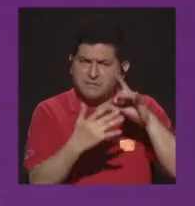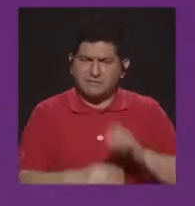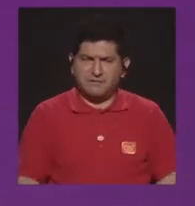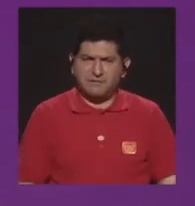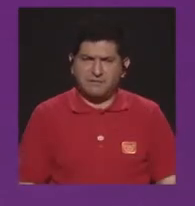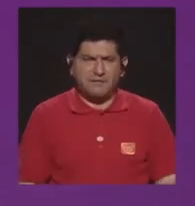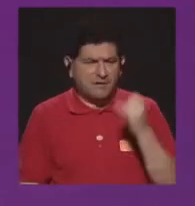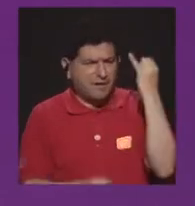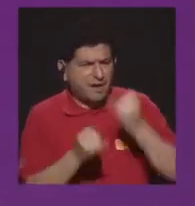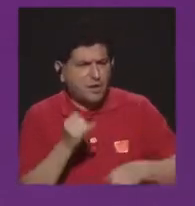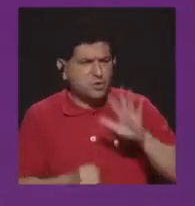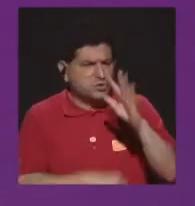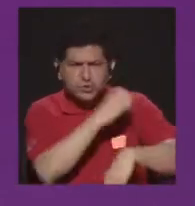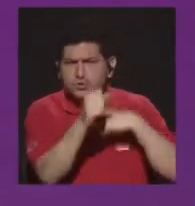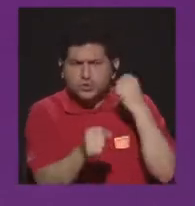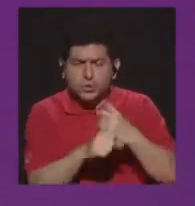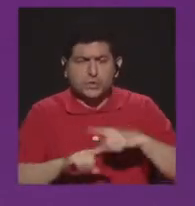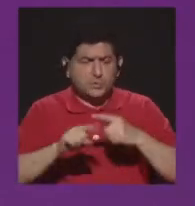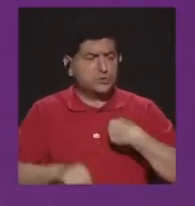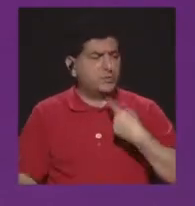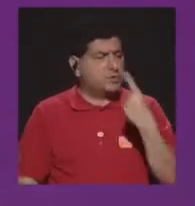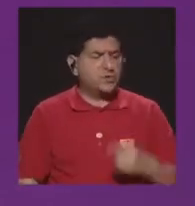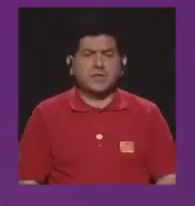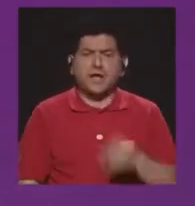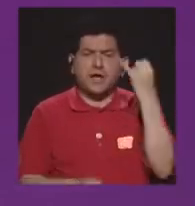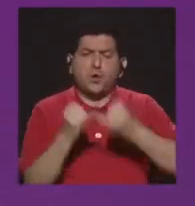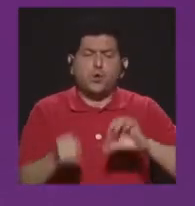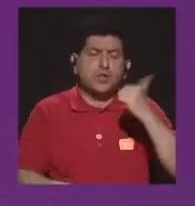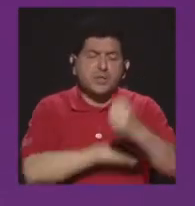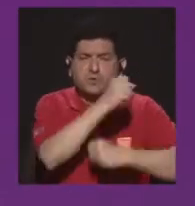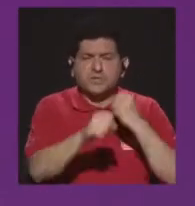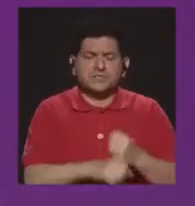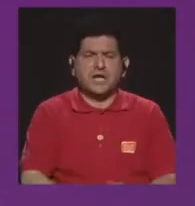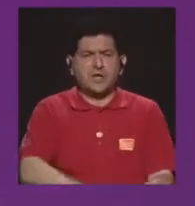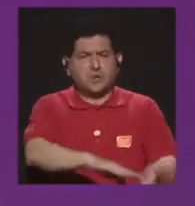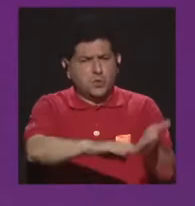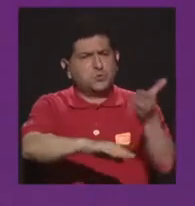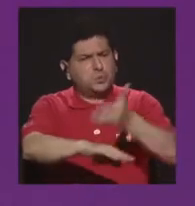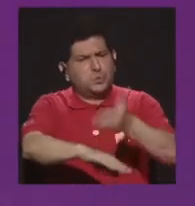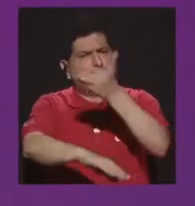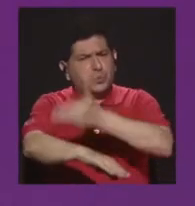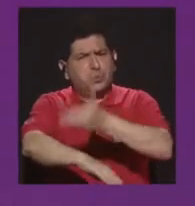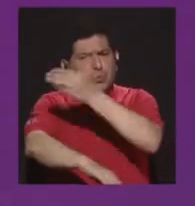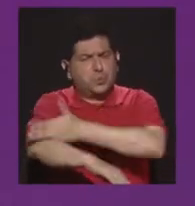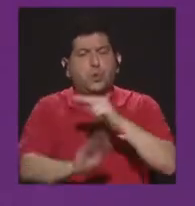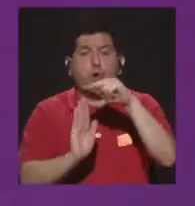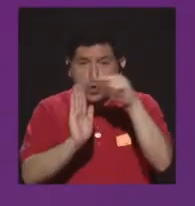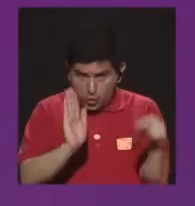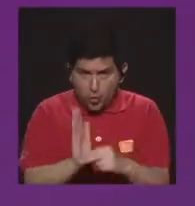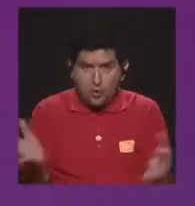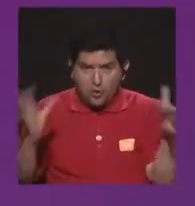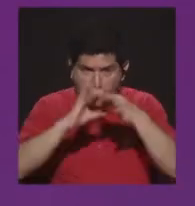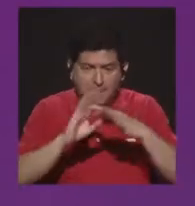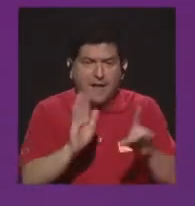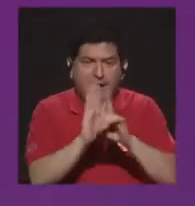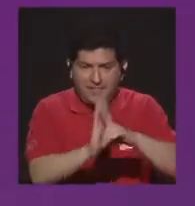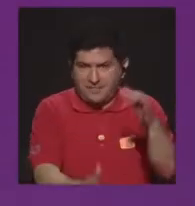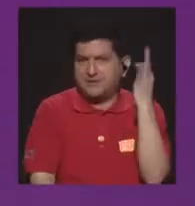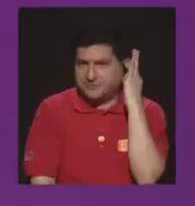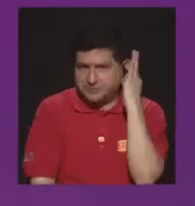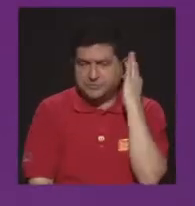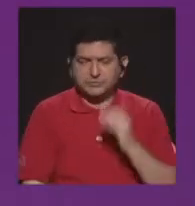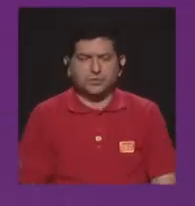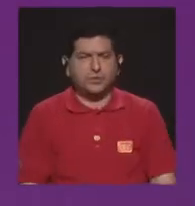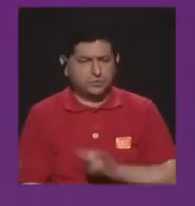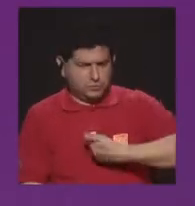en los últimos 5 años, pero diría los últimos 10 años, hemos avanzado muchísimo en relación con normativa vinculada a derechos de las mujeres